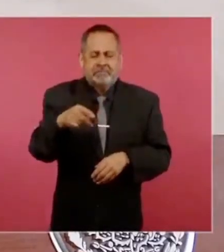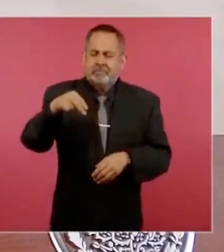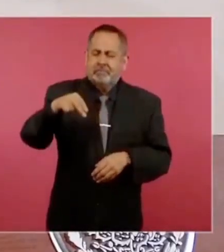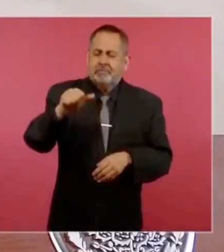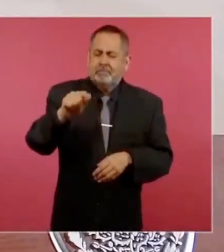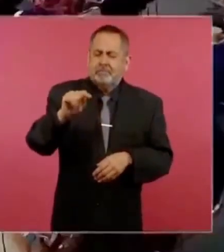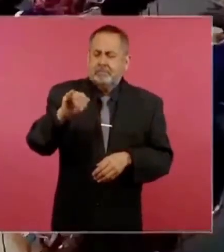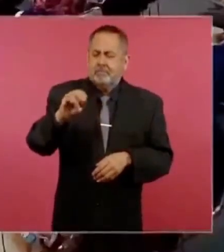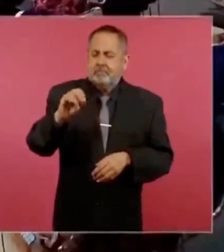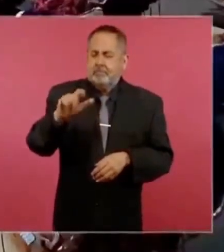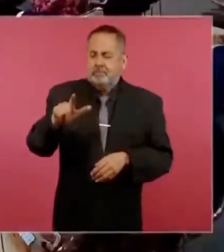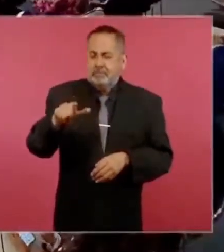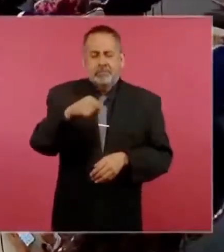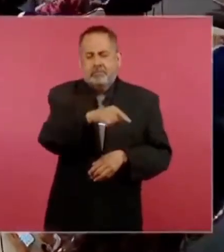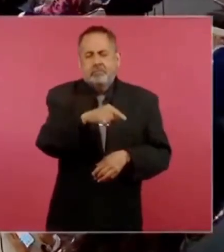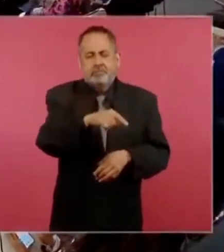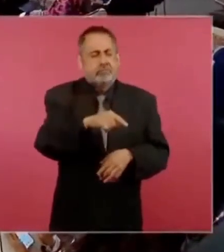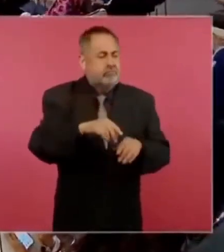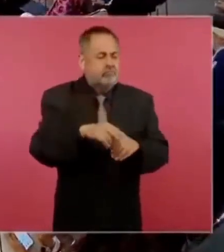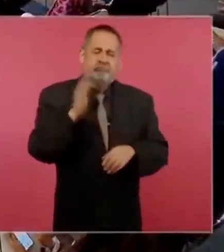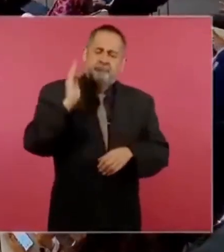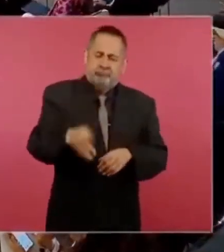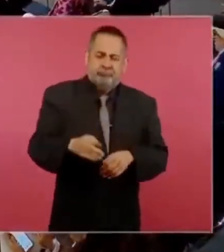National Geographic, ese sí, le entró.